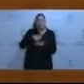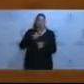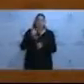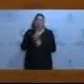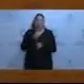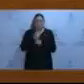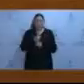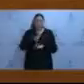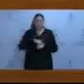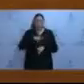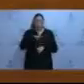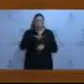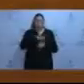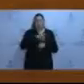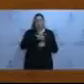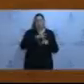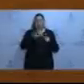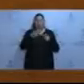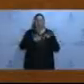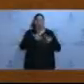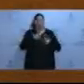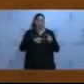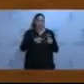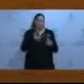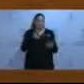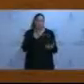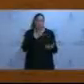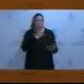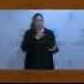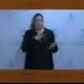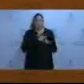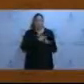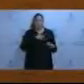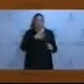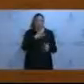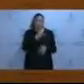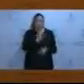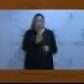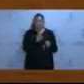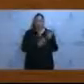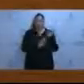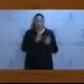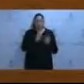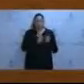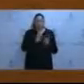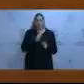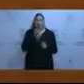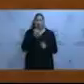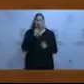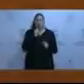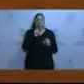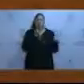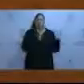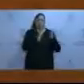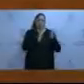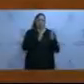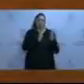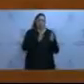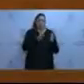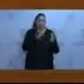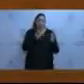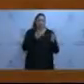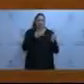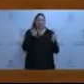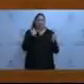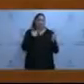de familia, alcanzando la eventualidad un 40%, existiendo profesionales que llevan hasta 20 años en esta situación. También